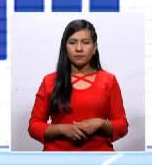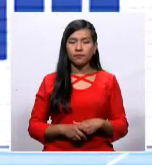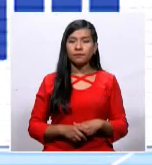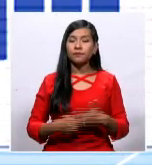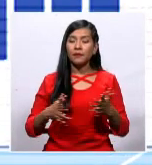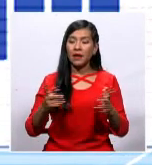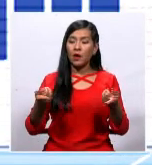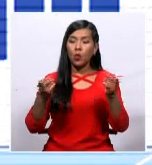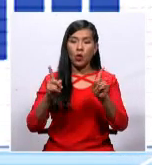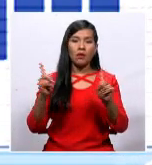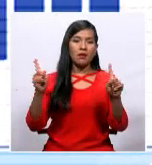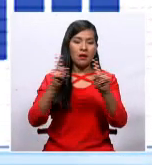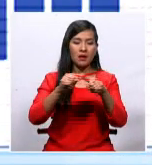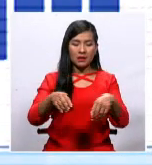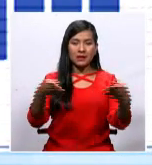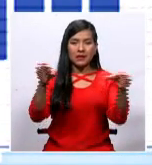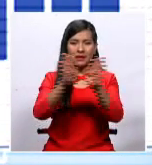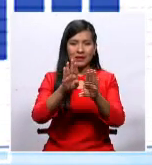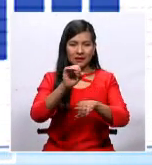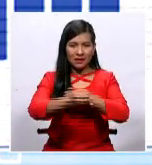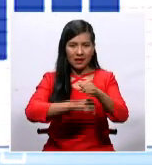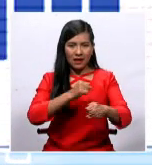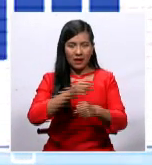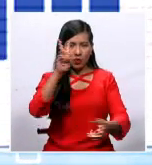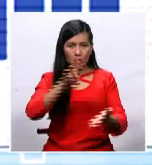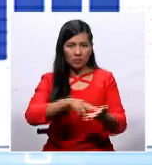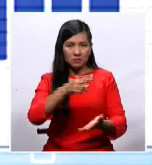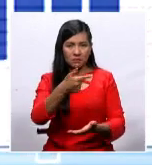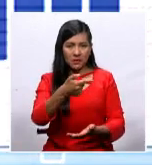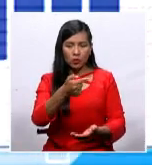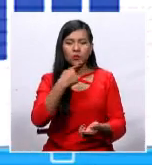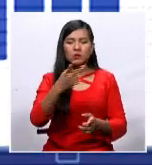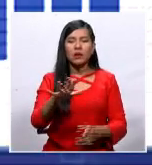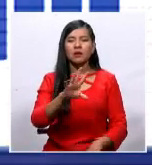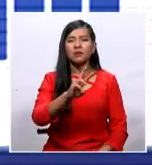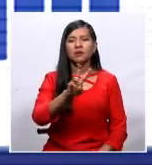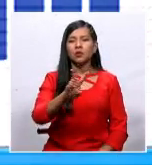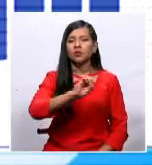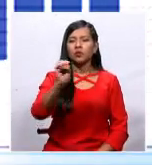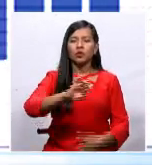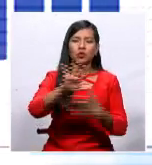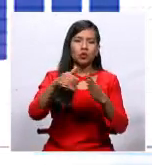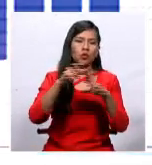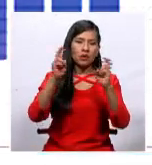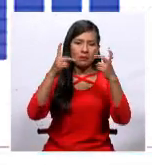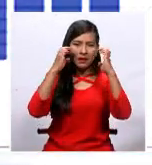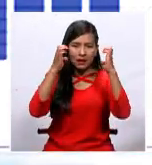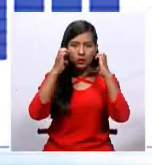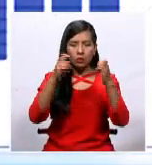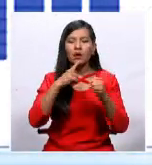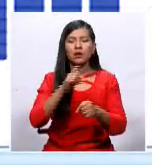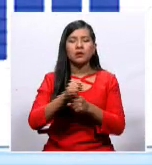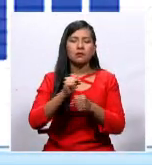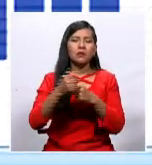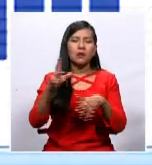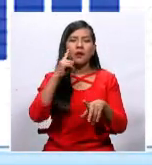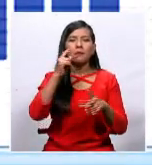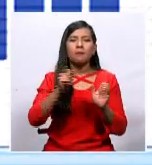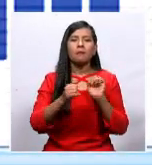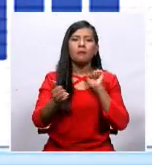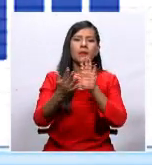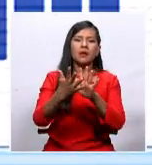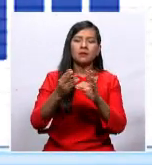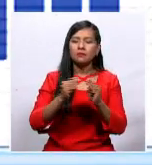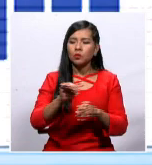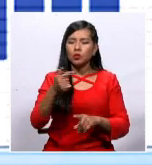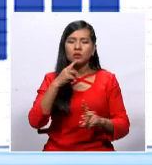Hasta el cierre de la gestión 2021, un 62% de establecimientos educativos operaban de manera presencial y un 20%